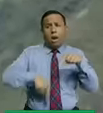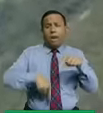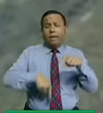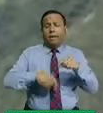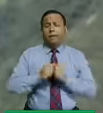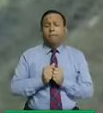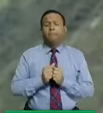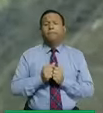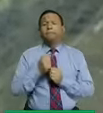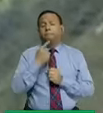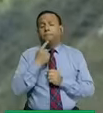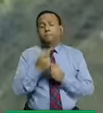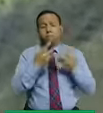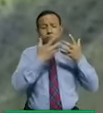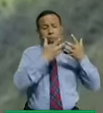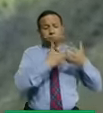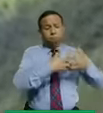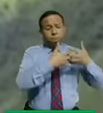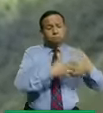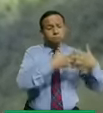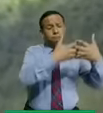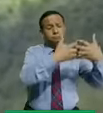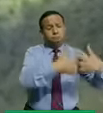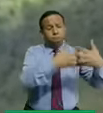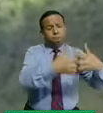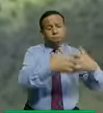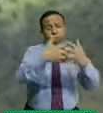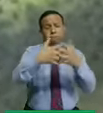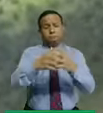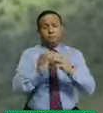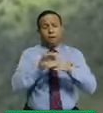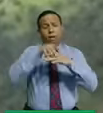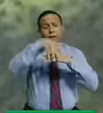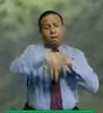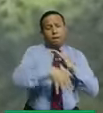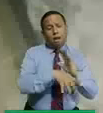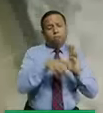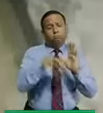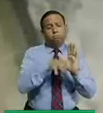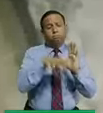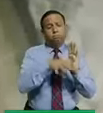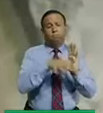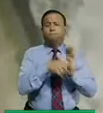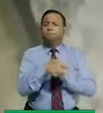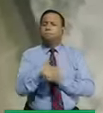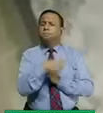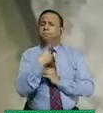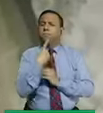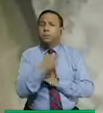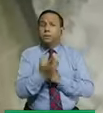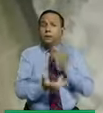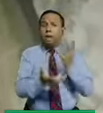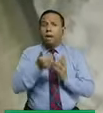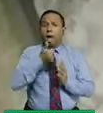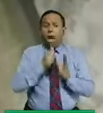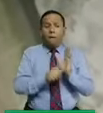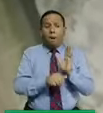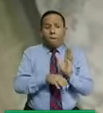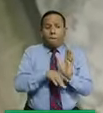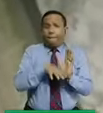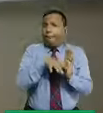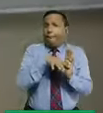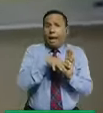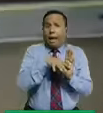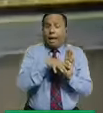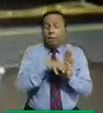hace referencia a las hidroeléctricas, particularmente al sistema Mazar-Paute-Sopladora, indicando que si el suministro no mejora, los